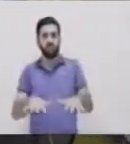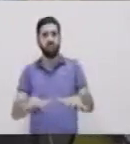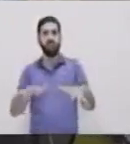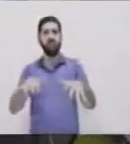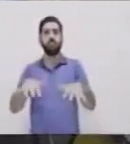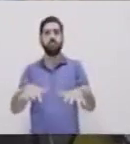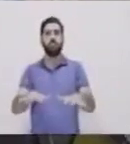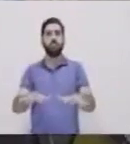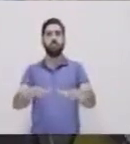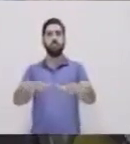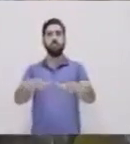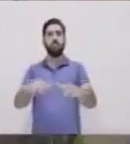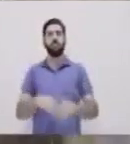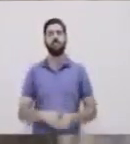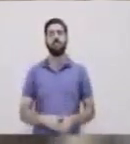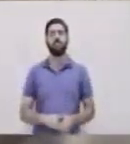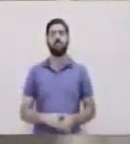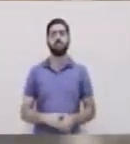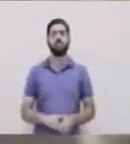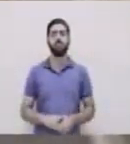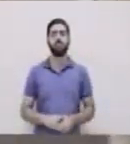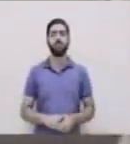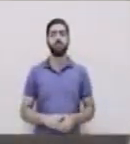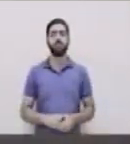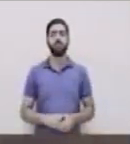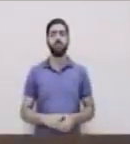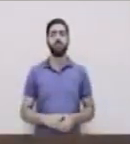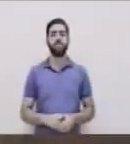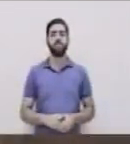un torrente,